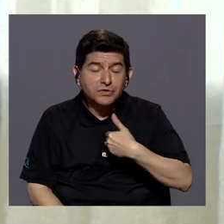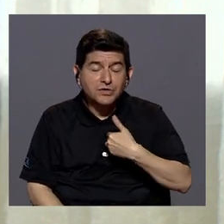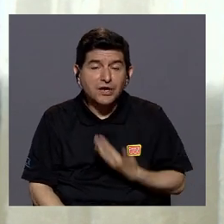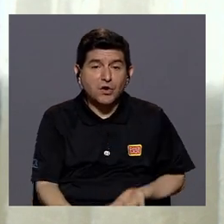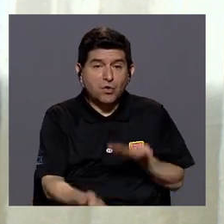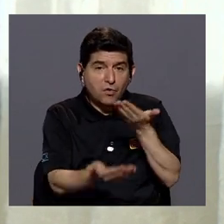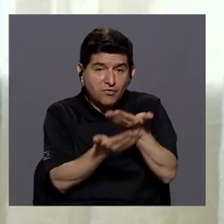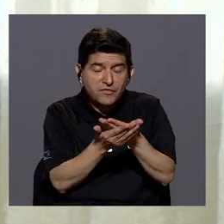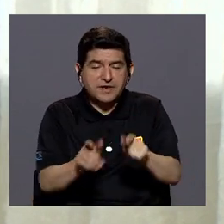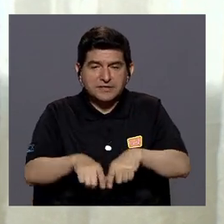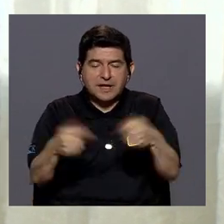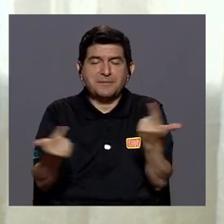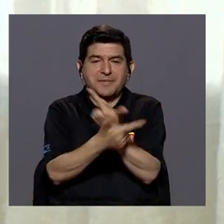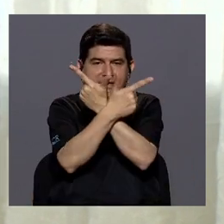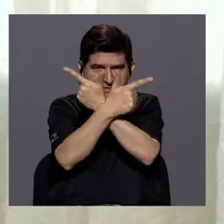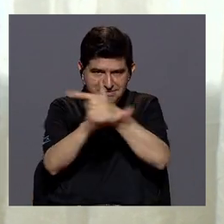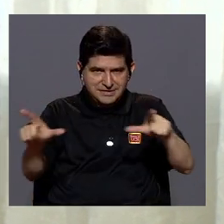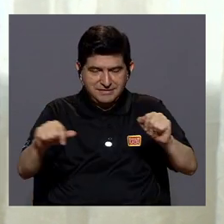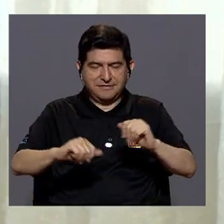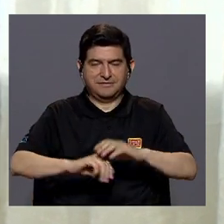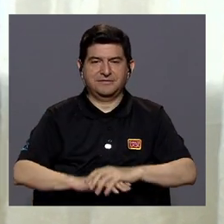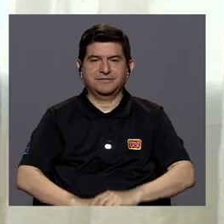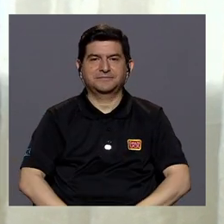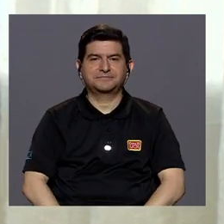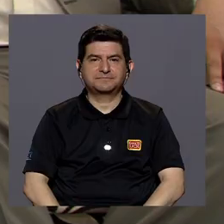de la prensa libre,